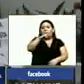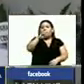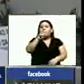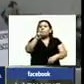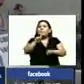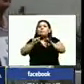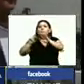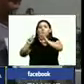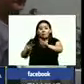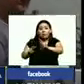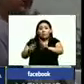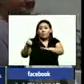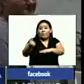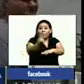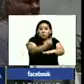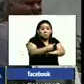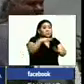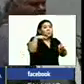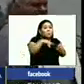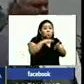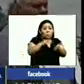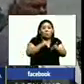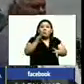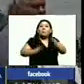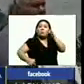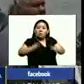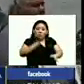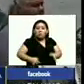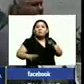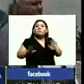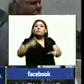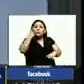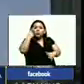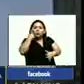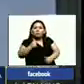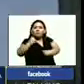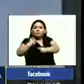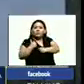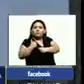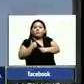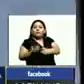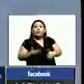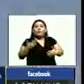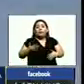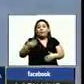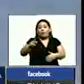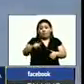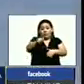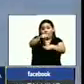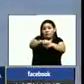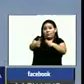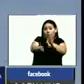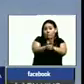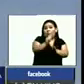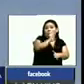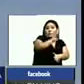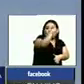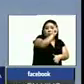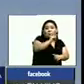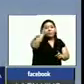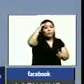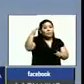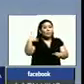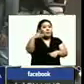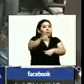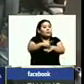800 civiles Han sido juzgados En tribunales militares Desde el Parlamento Venezolano La diputada Denise